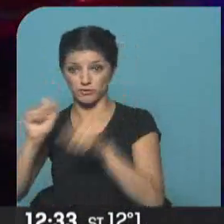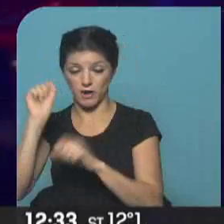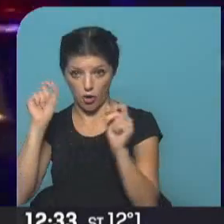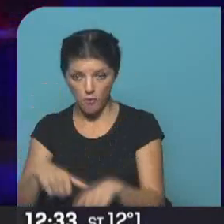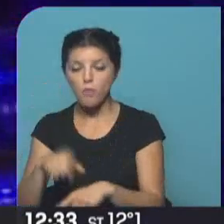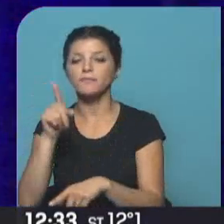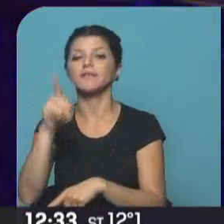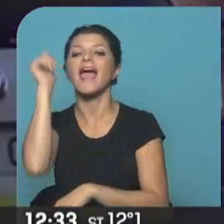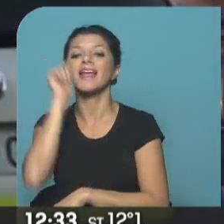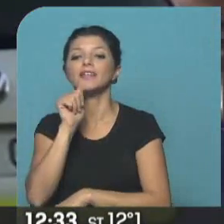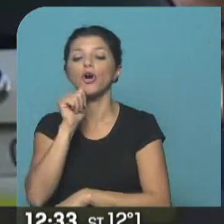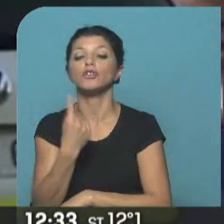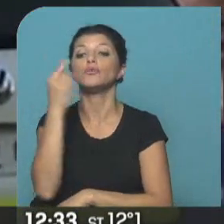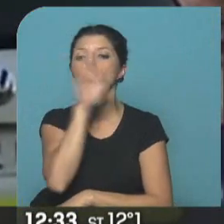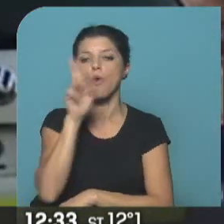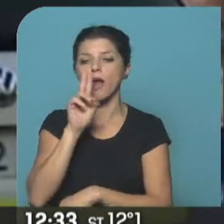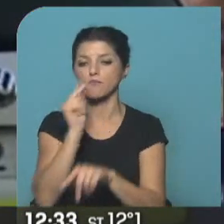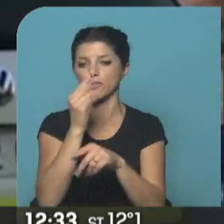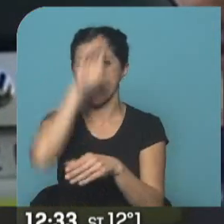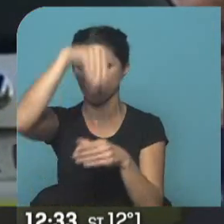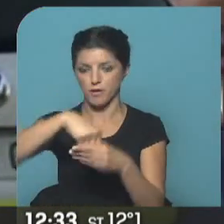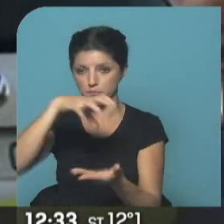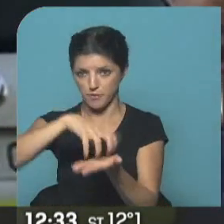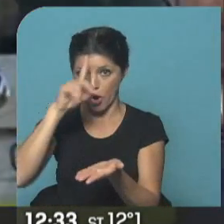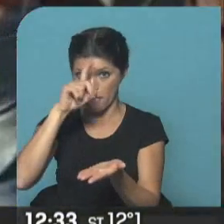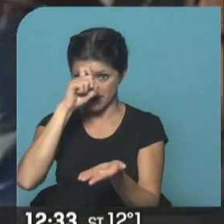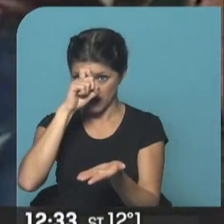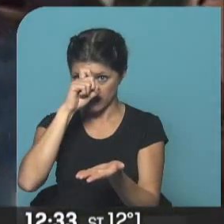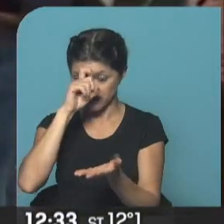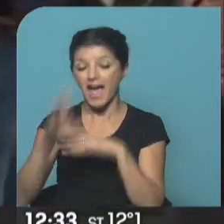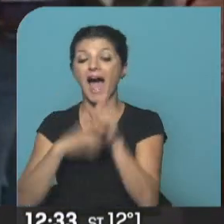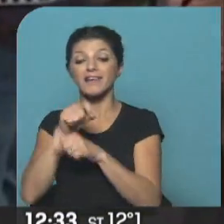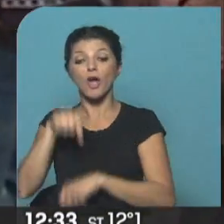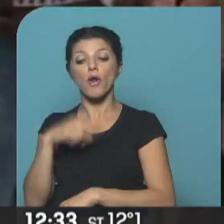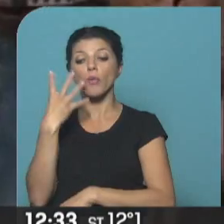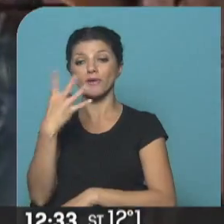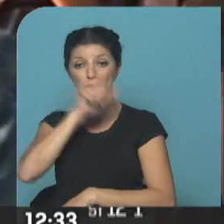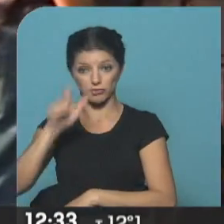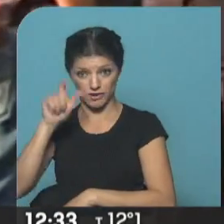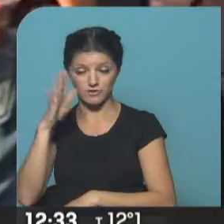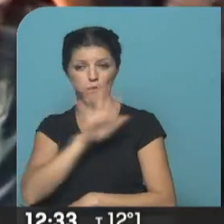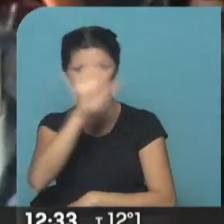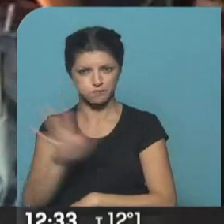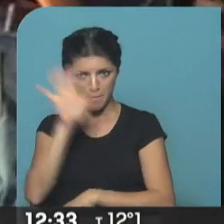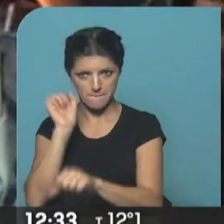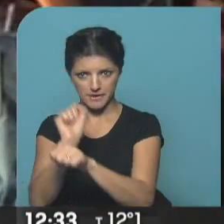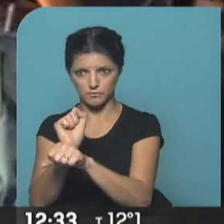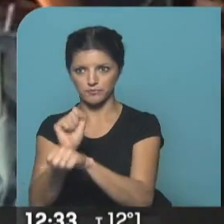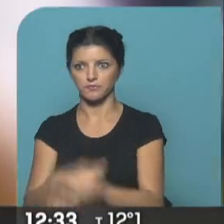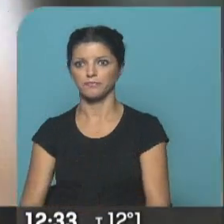resultaron heridos y una mujer murió en el hospital. Al momento, 4 sospechosos se encuentran detenidos por los ataques.